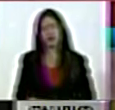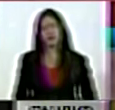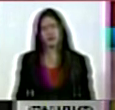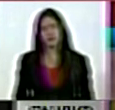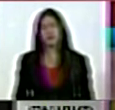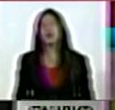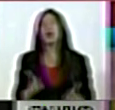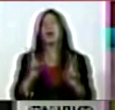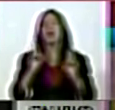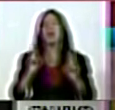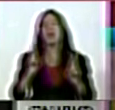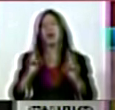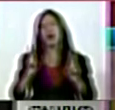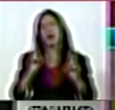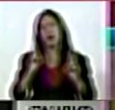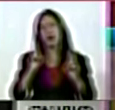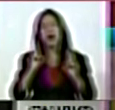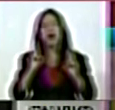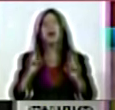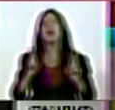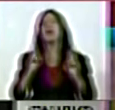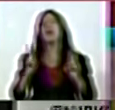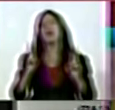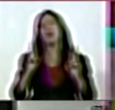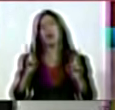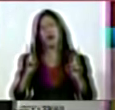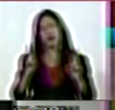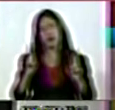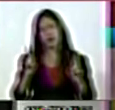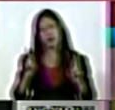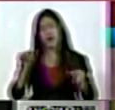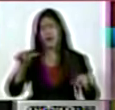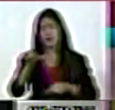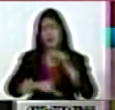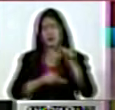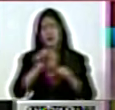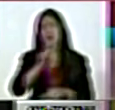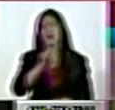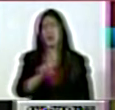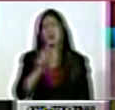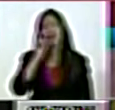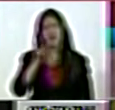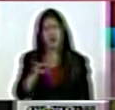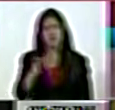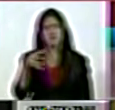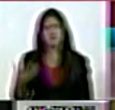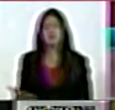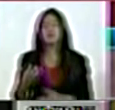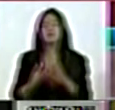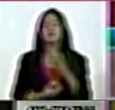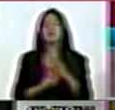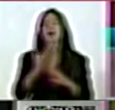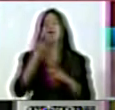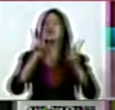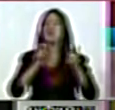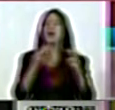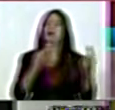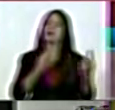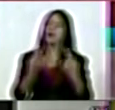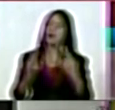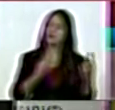y ojalá este siglo XXI vea más temprano que tarde nacer una nueva